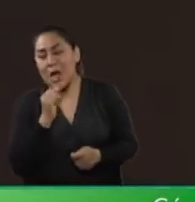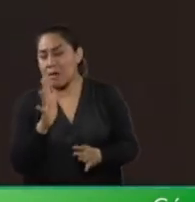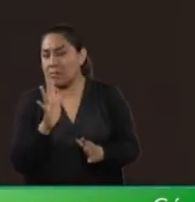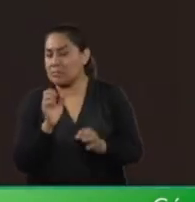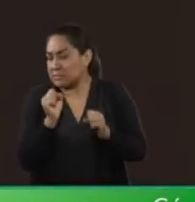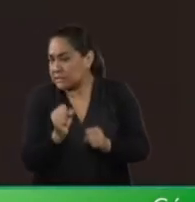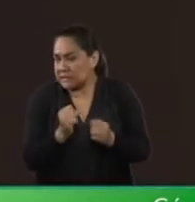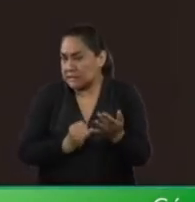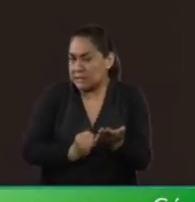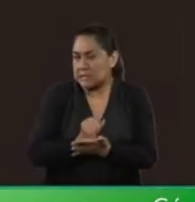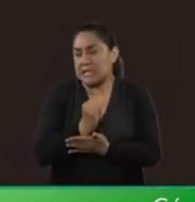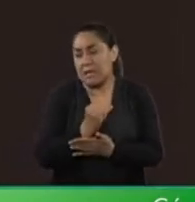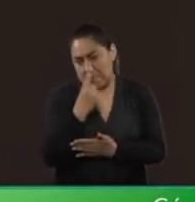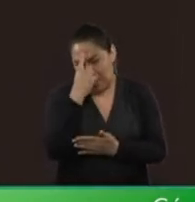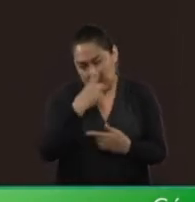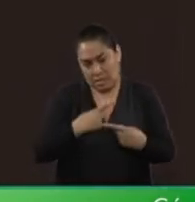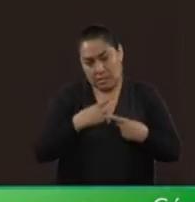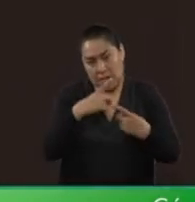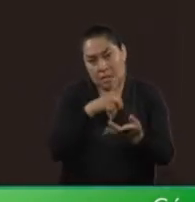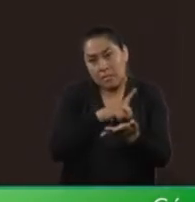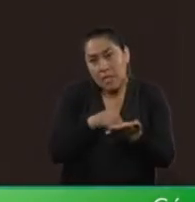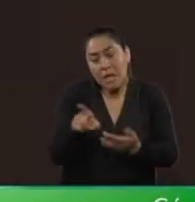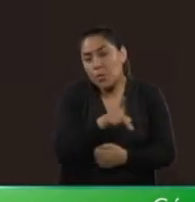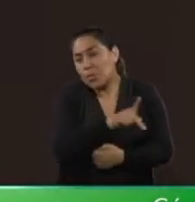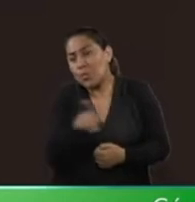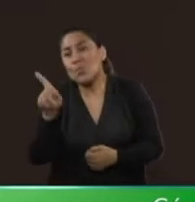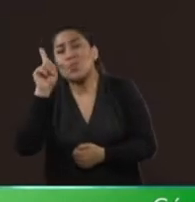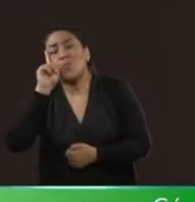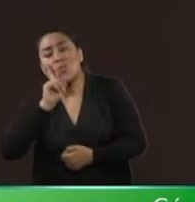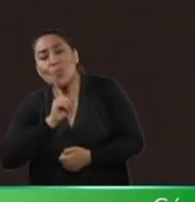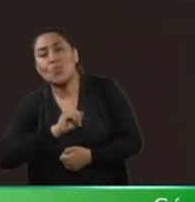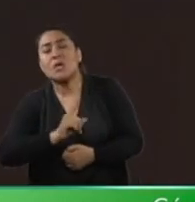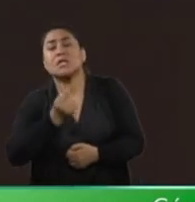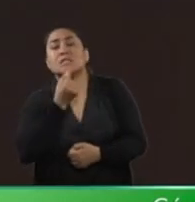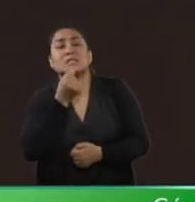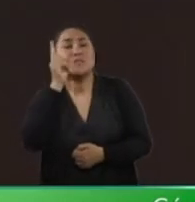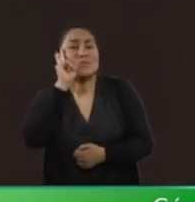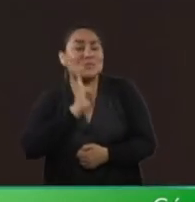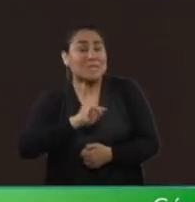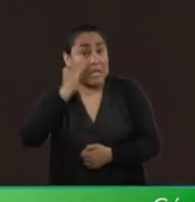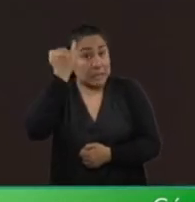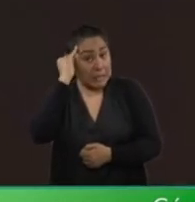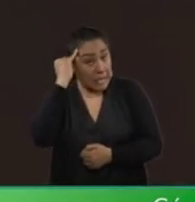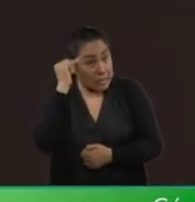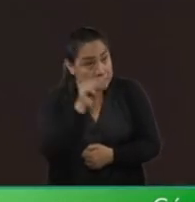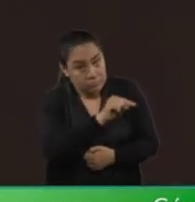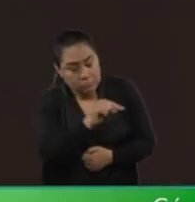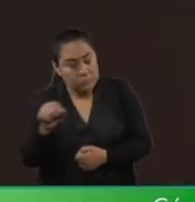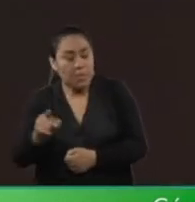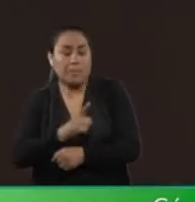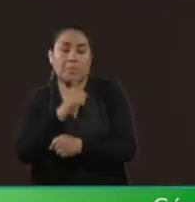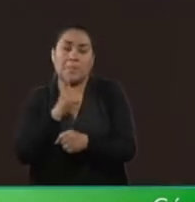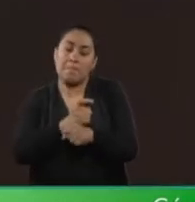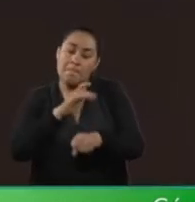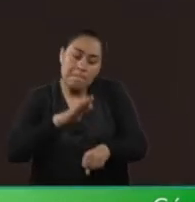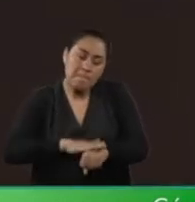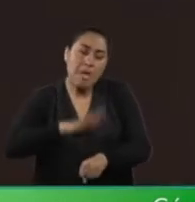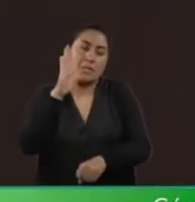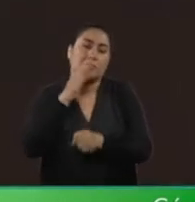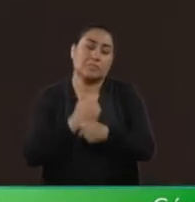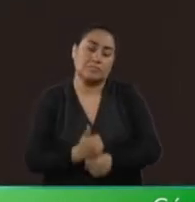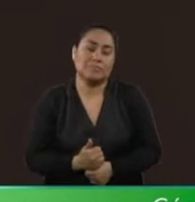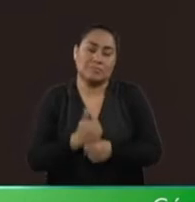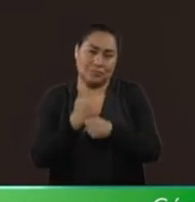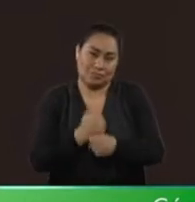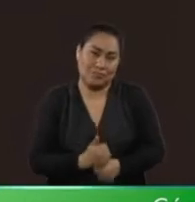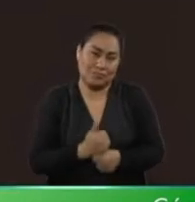las garantías de los derechos de las mujeres y niñas indígenas, que son uno de los grupos de mayor